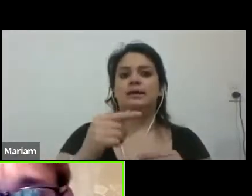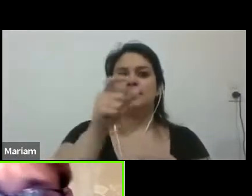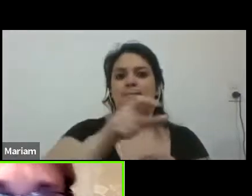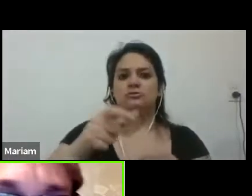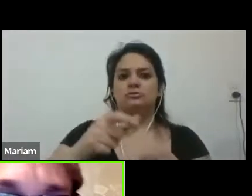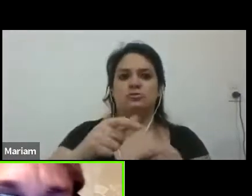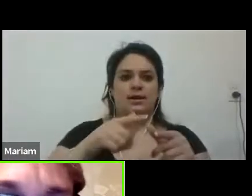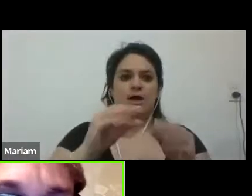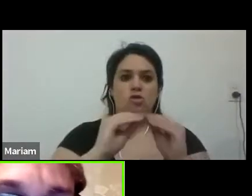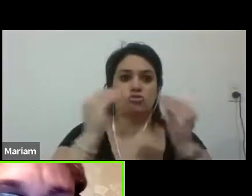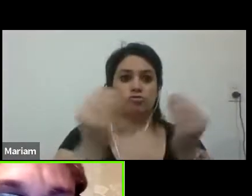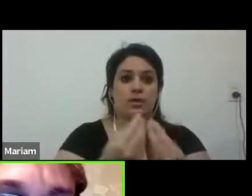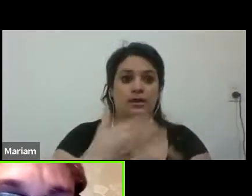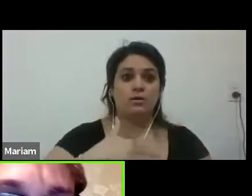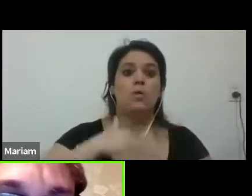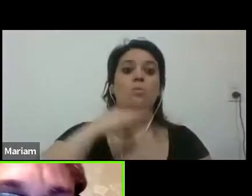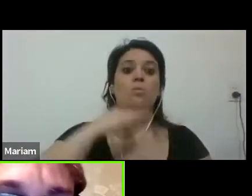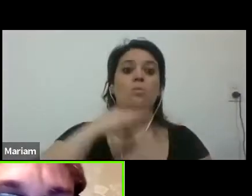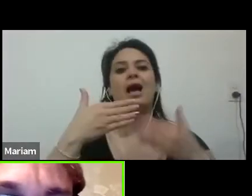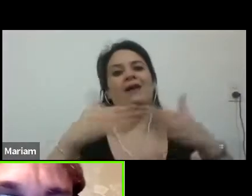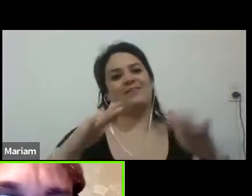turno noche